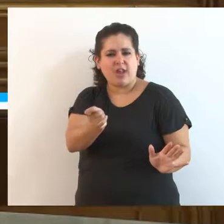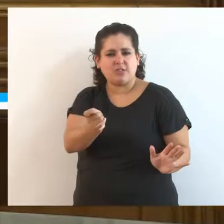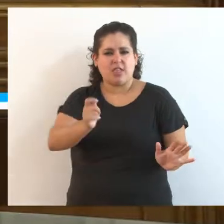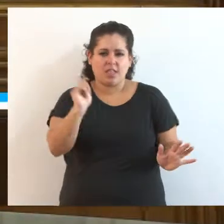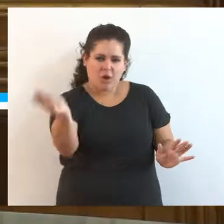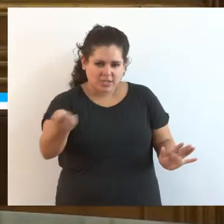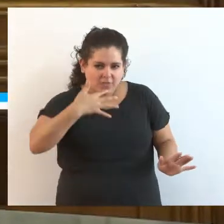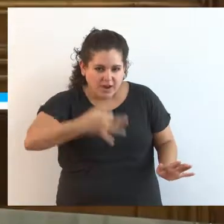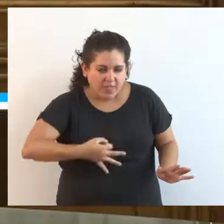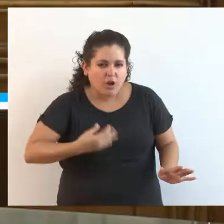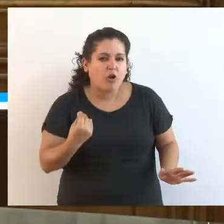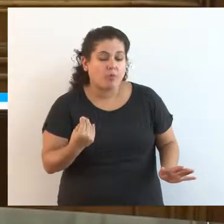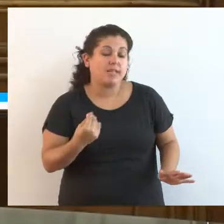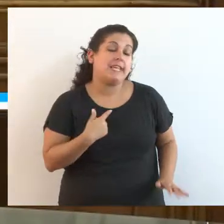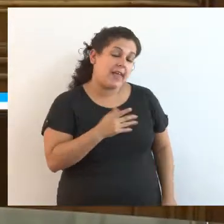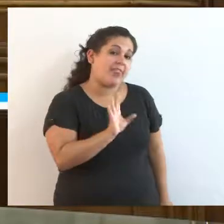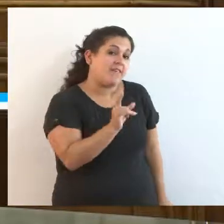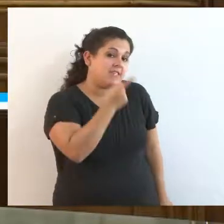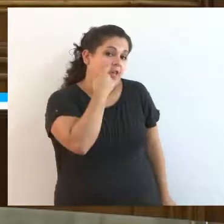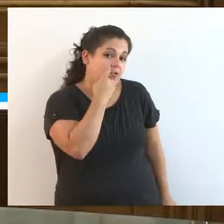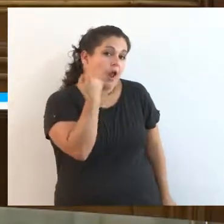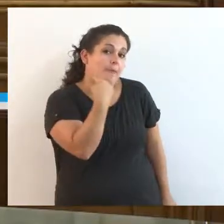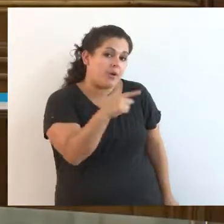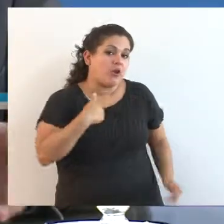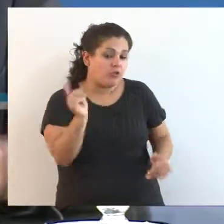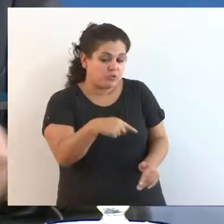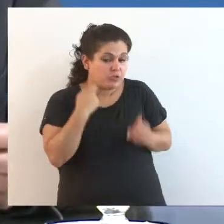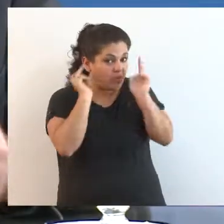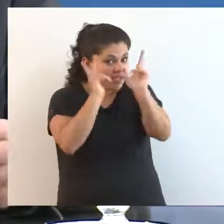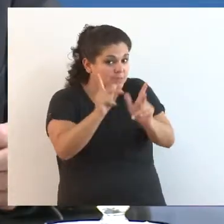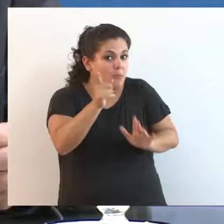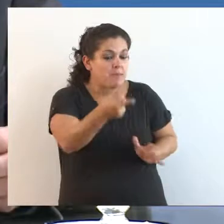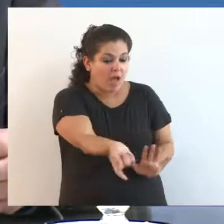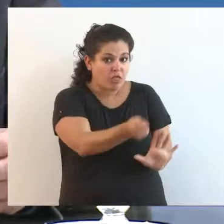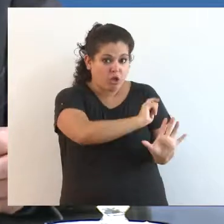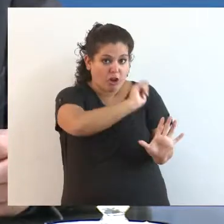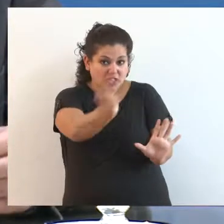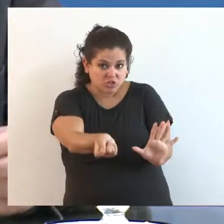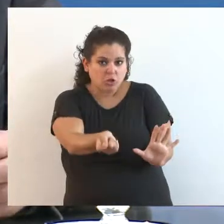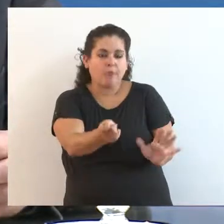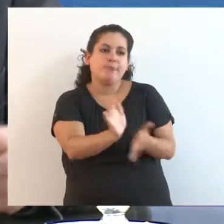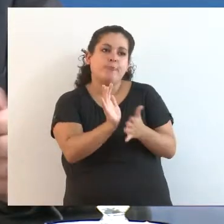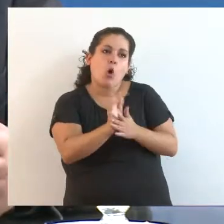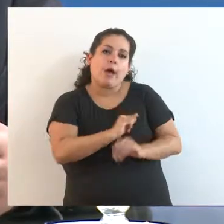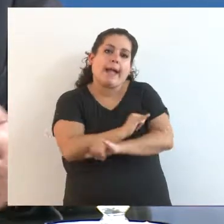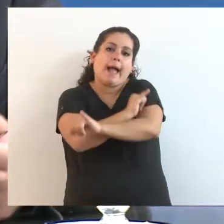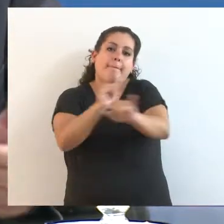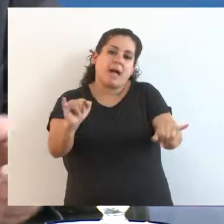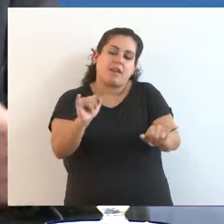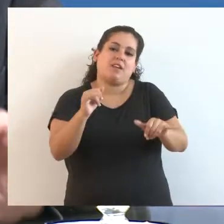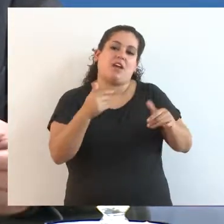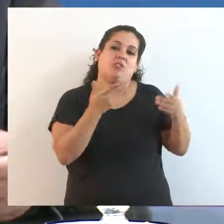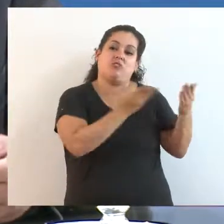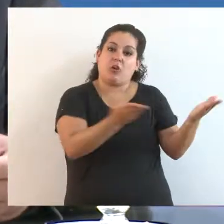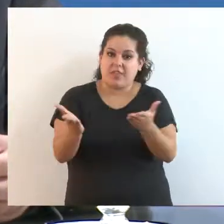los usuarios? Es difícil. Es difícil, ¿no es cierto? Es difícil de controlar. Lo que nosotros decimos que ahora es esa donación en carácter